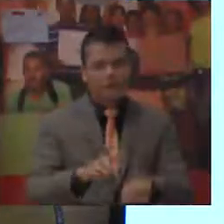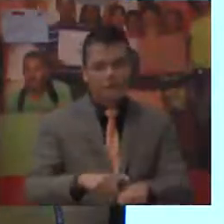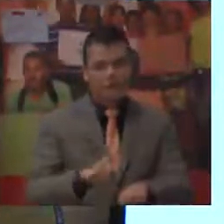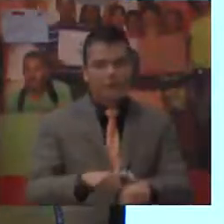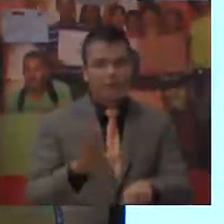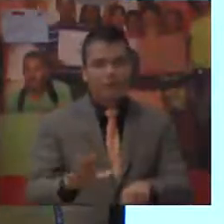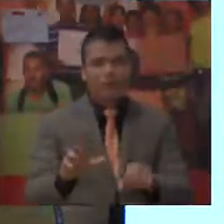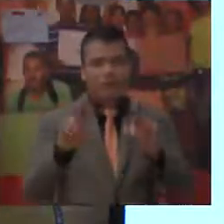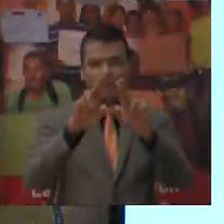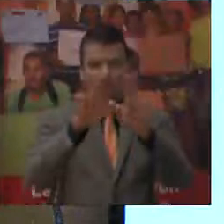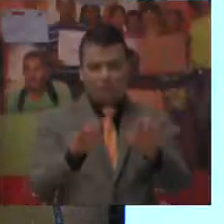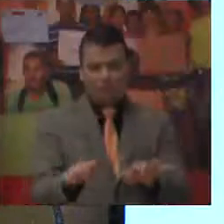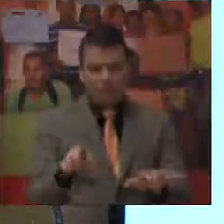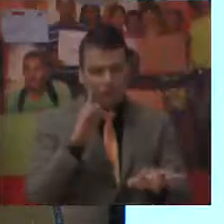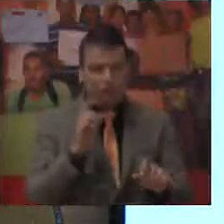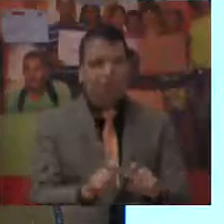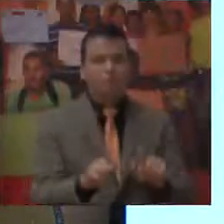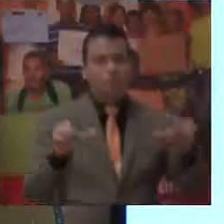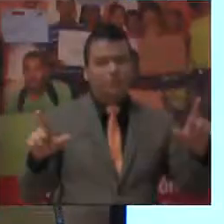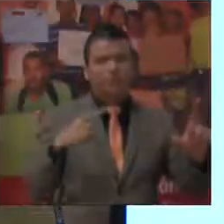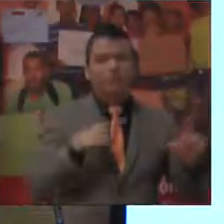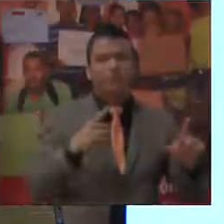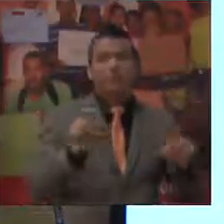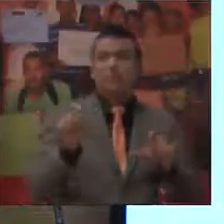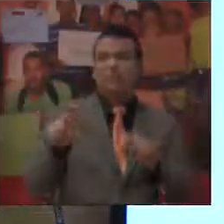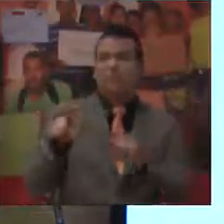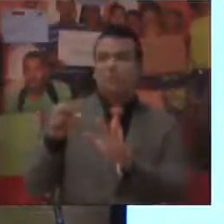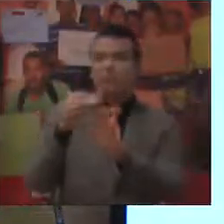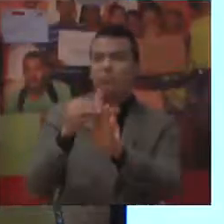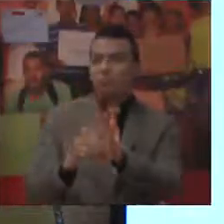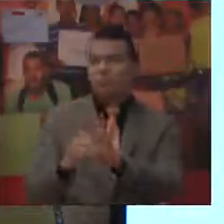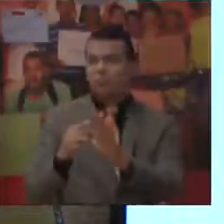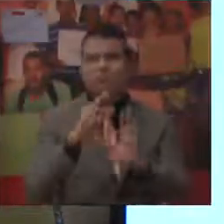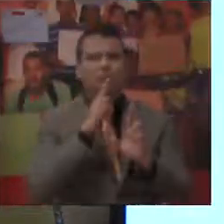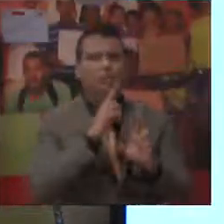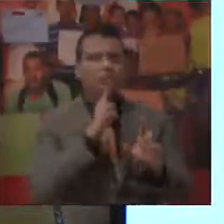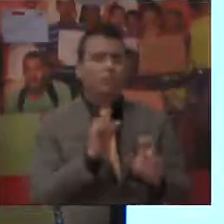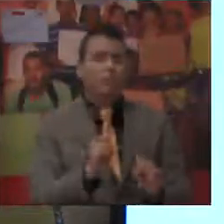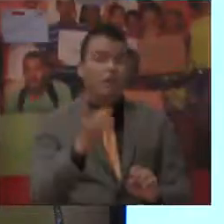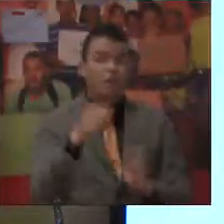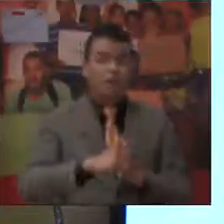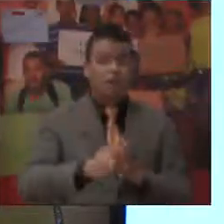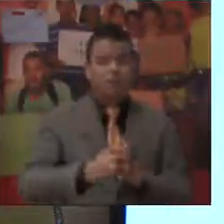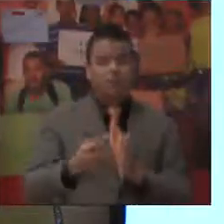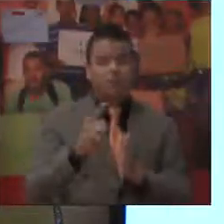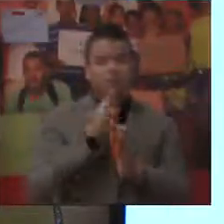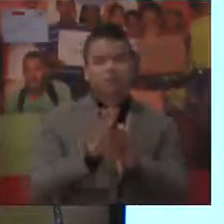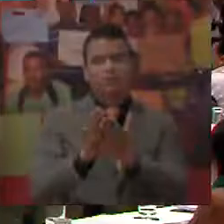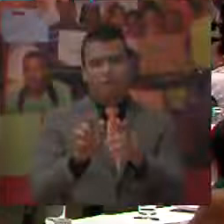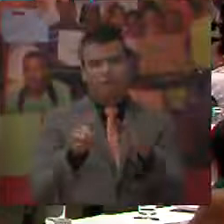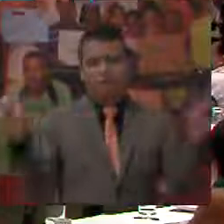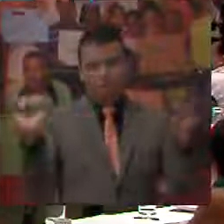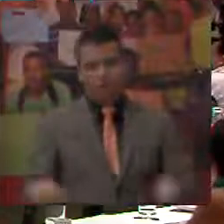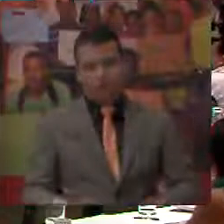en la página de la agencia para responder las inquietudes que quizá puedan quedar pendientes.